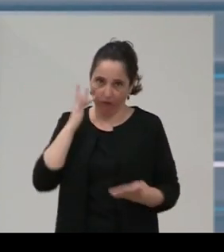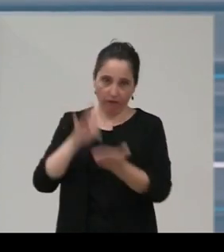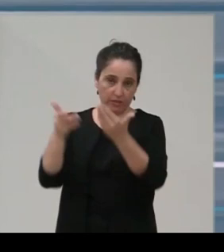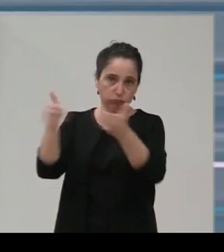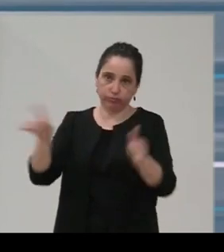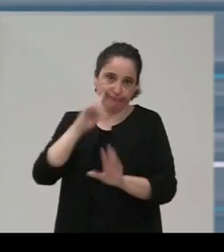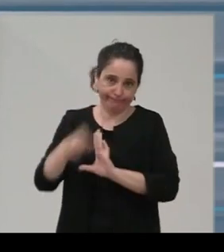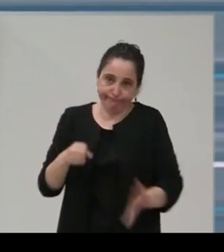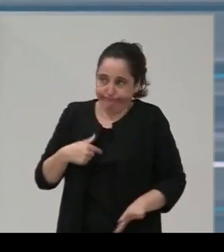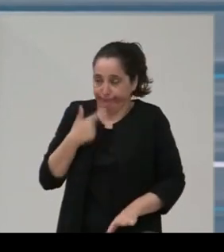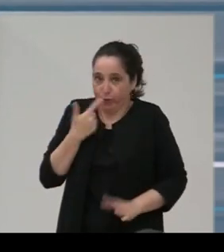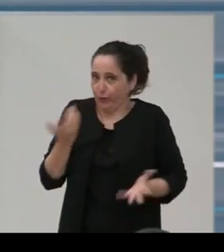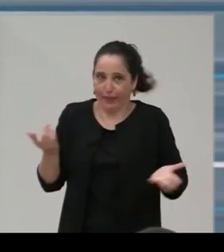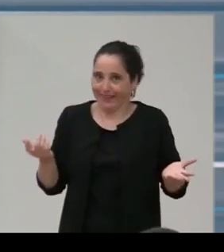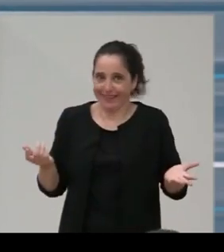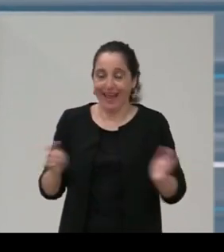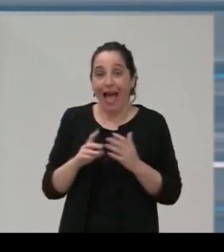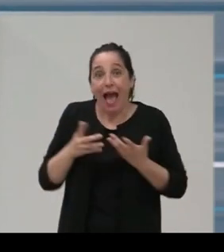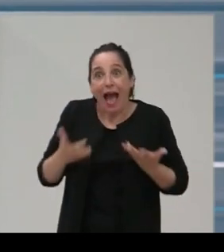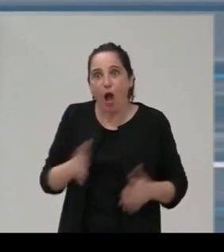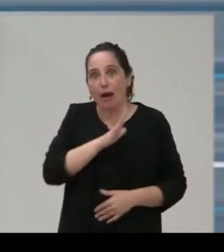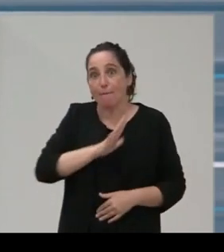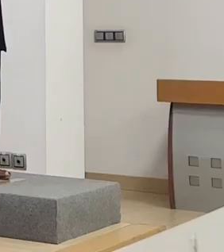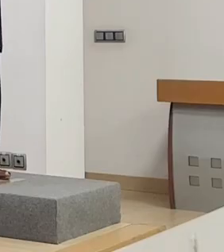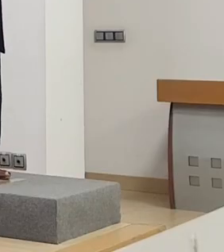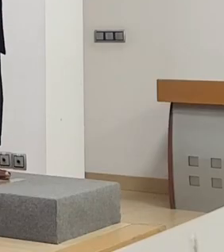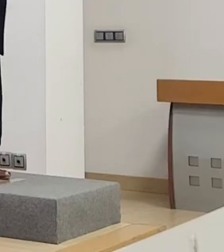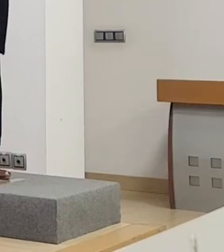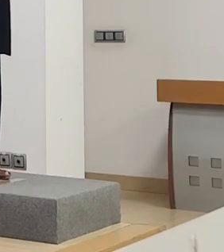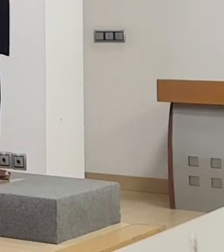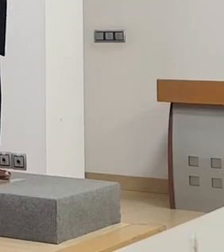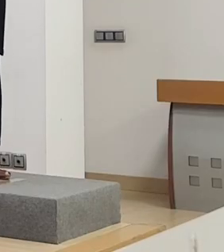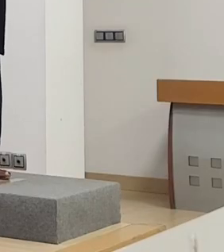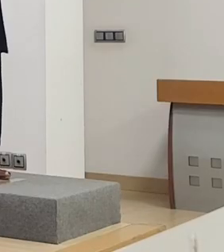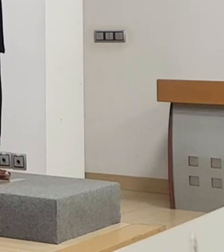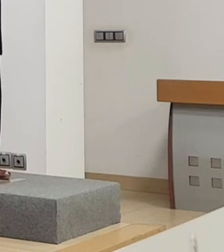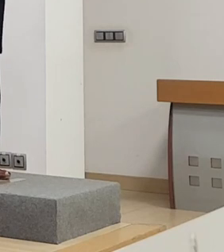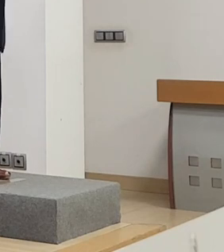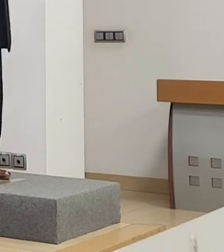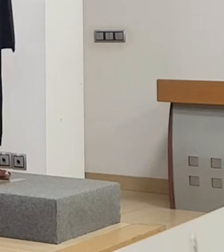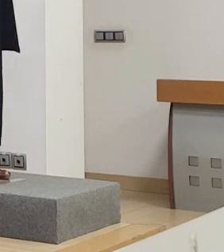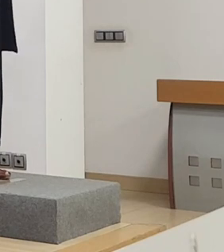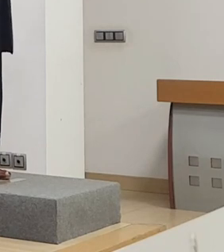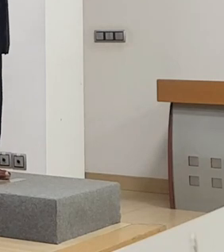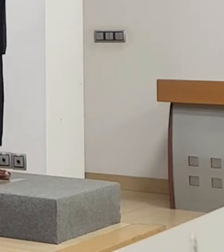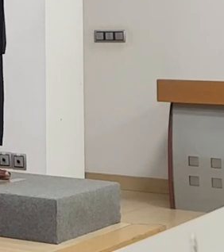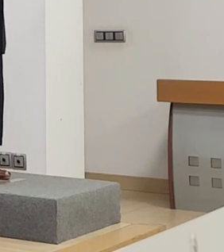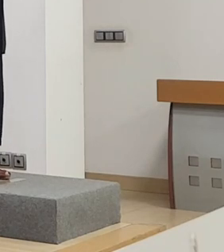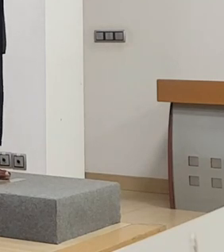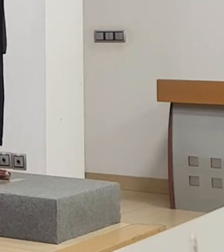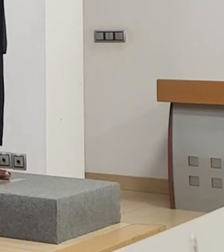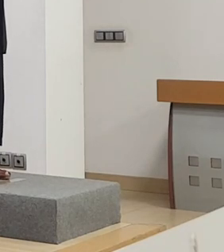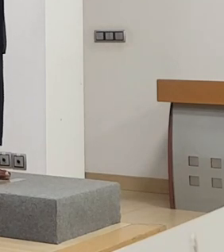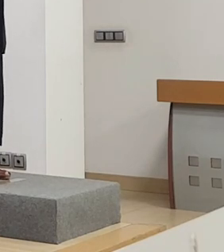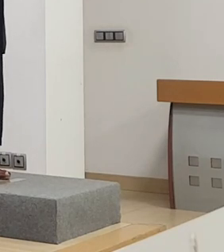que ser cautos yo le puedo decir como están las cosas previstas obra 45,4 millones que ahora